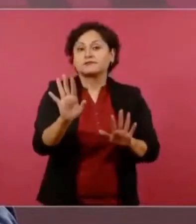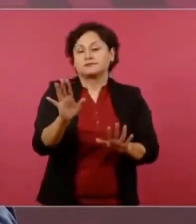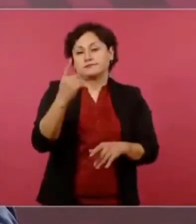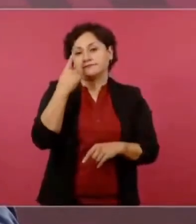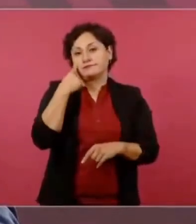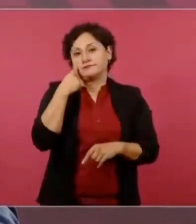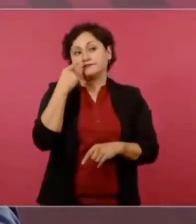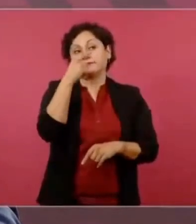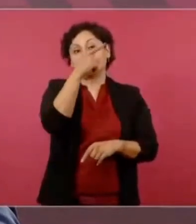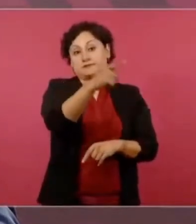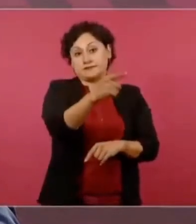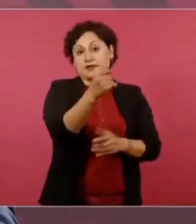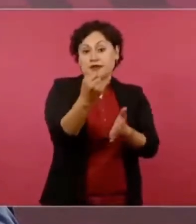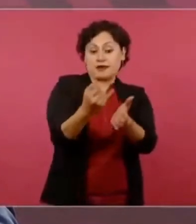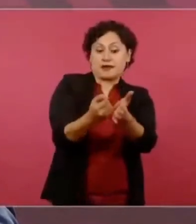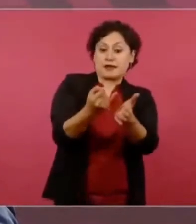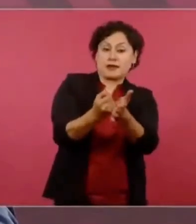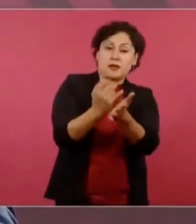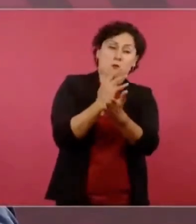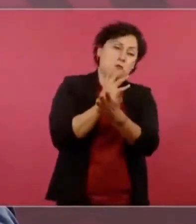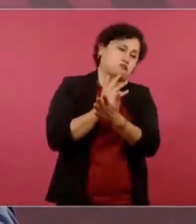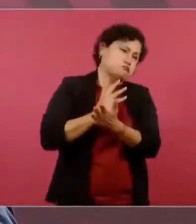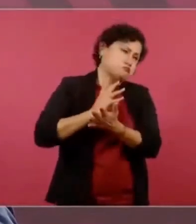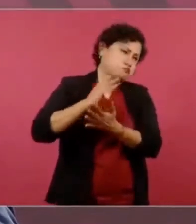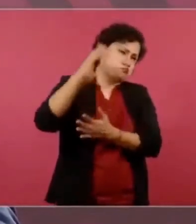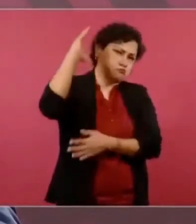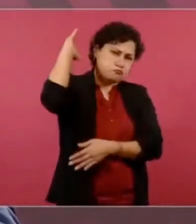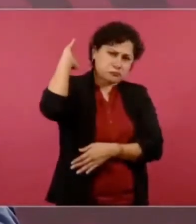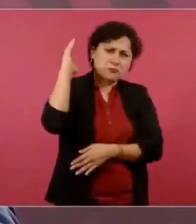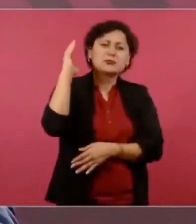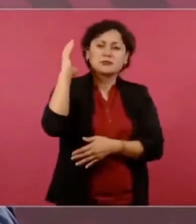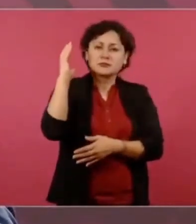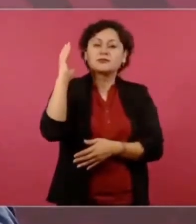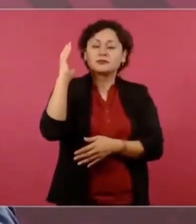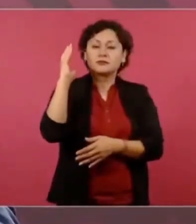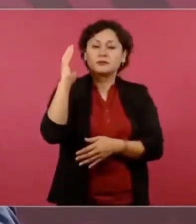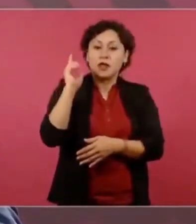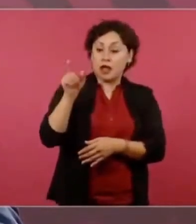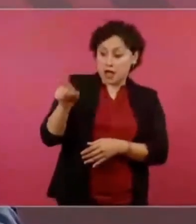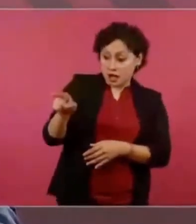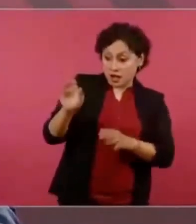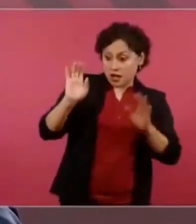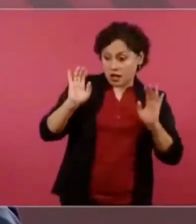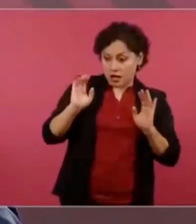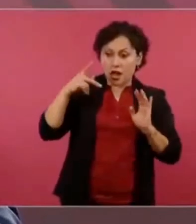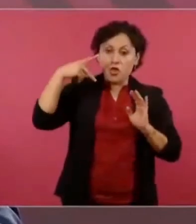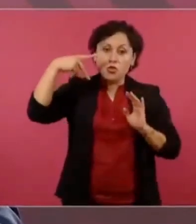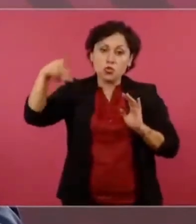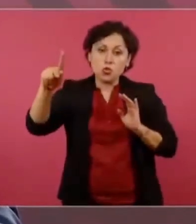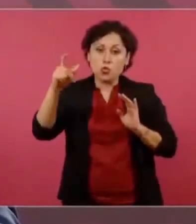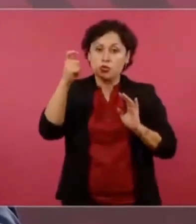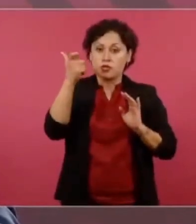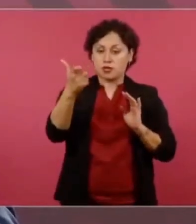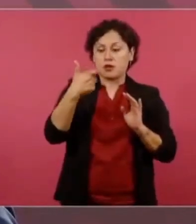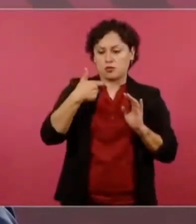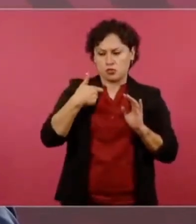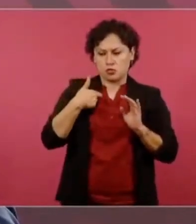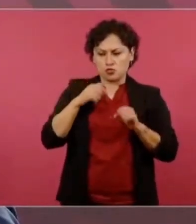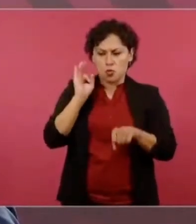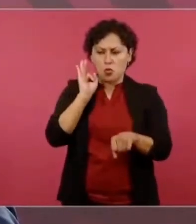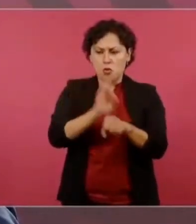porcentajes excesivos de comisión por el manejo de las pensiones de los trabajadores.